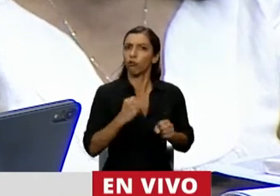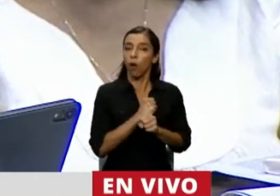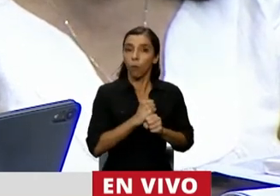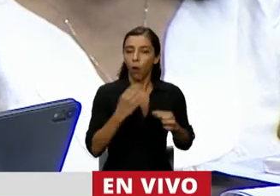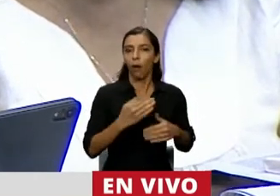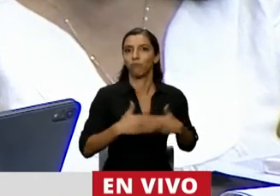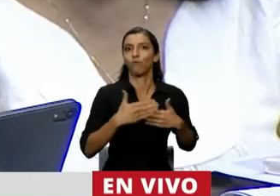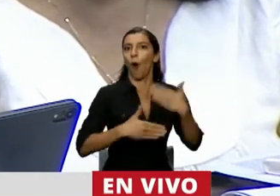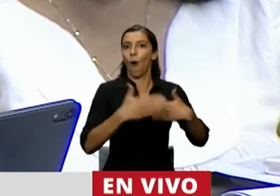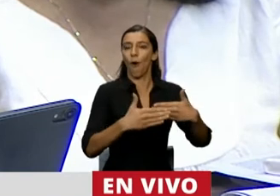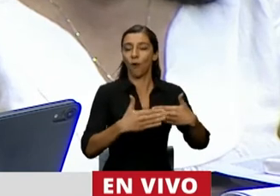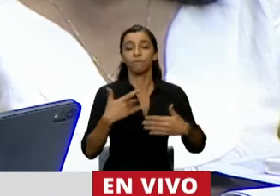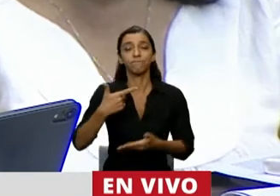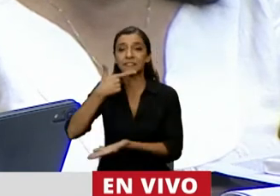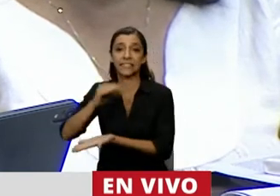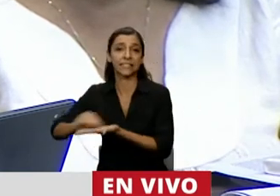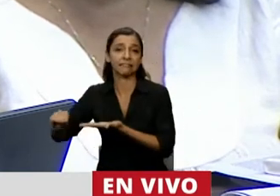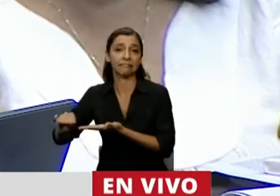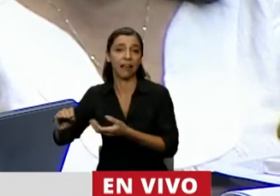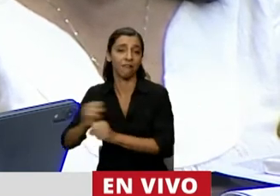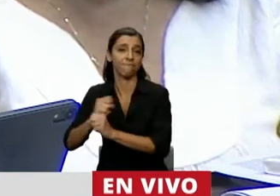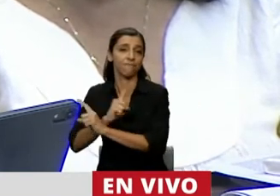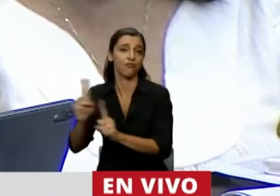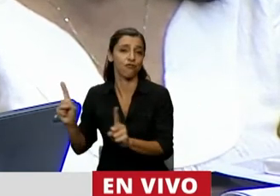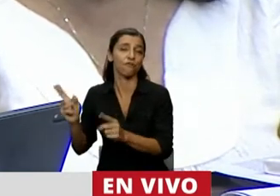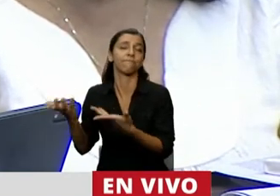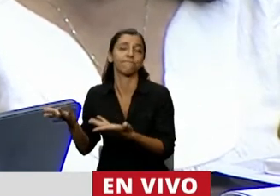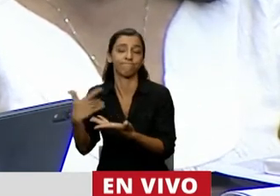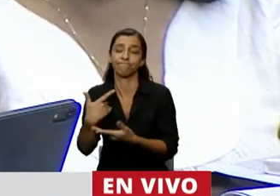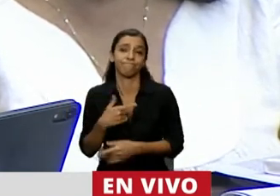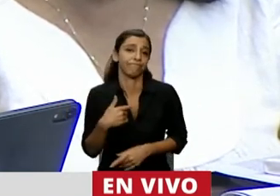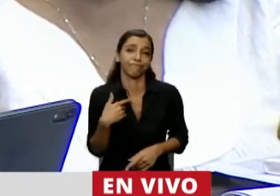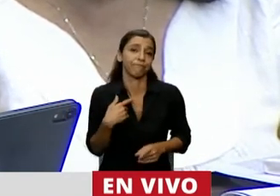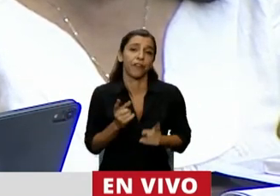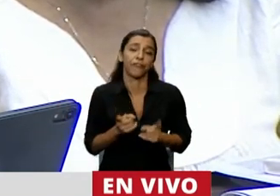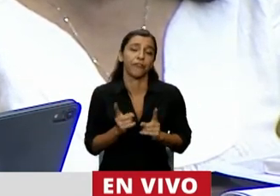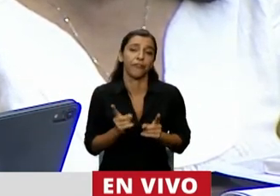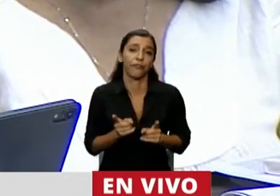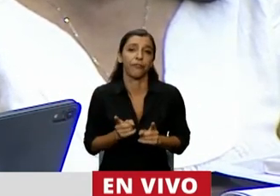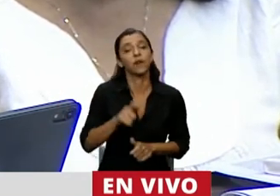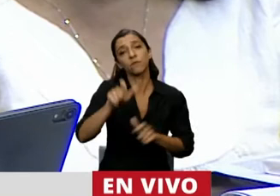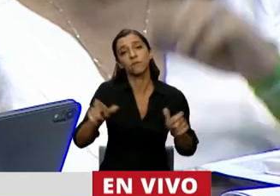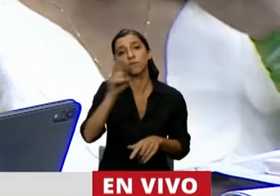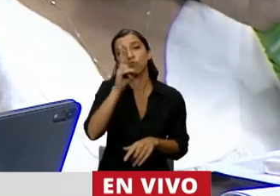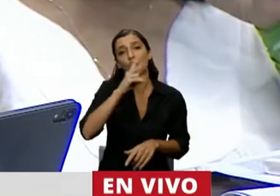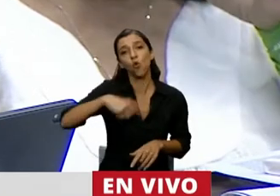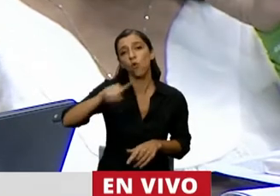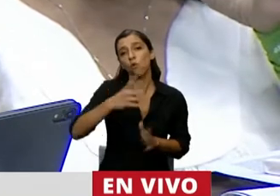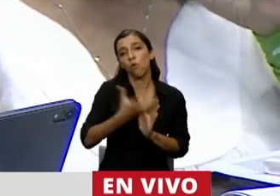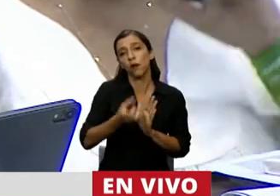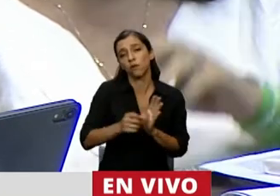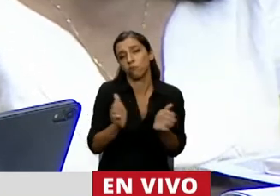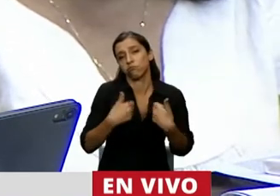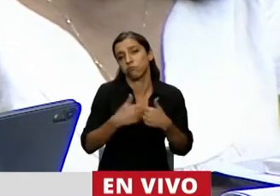ley y todo siguió igual. Las mujeres siguieron abortando de manera clandestina y se siguieron